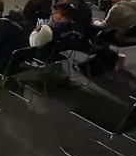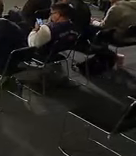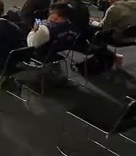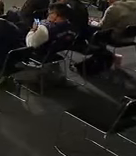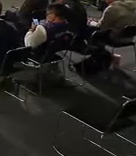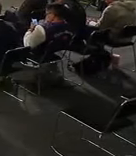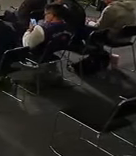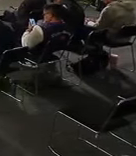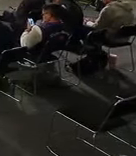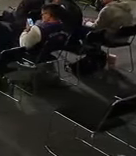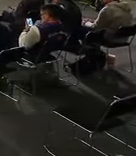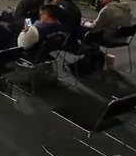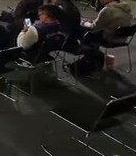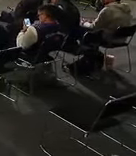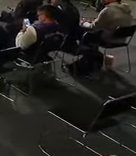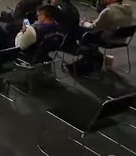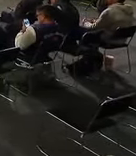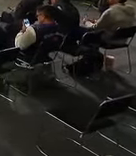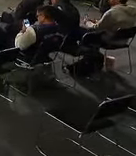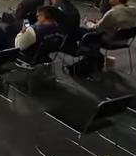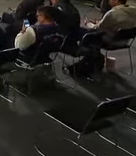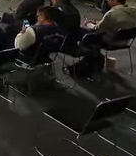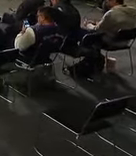por el discurso